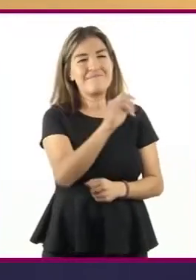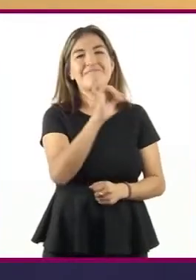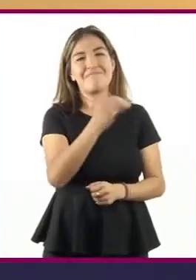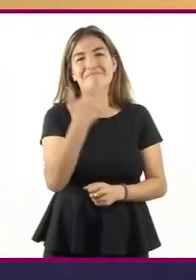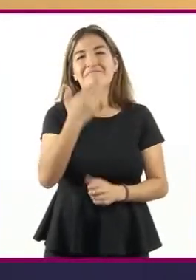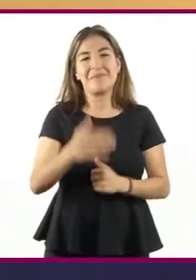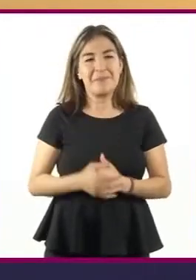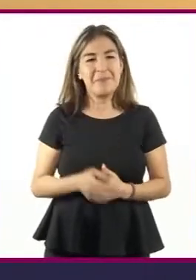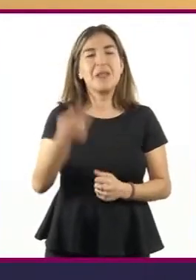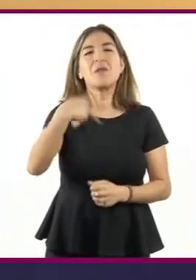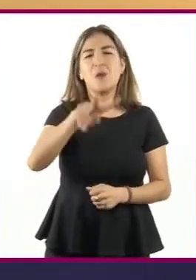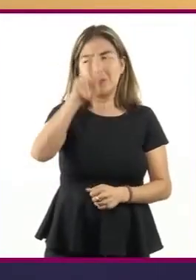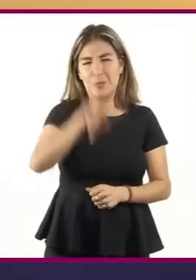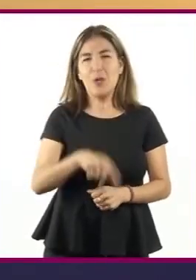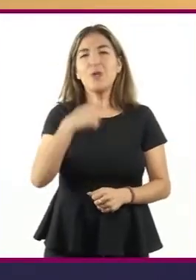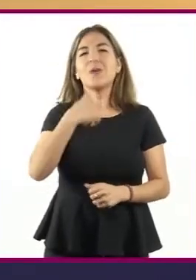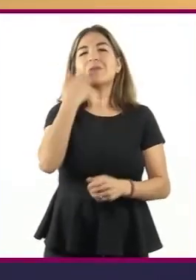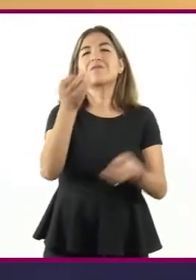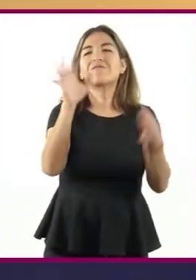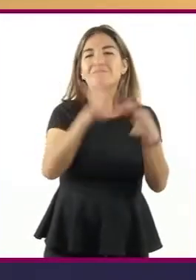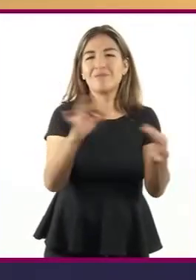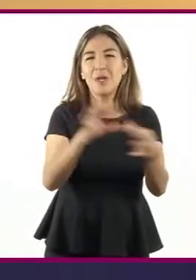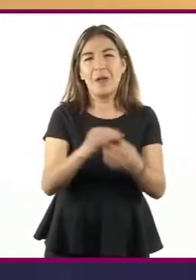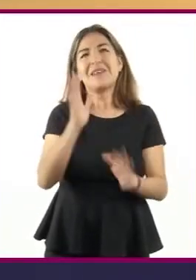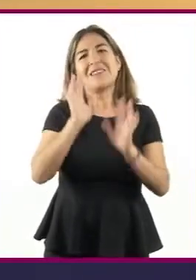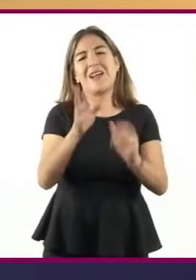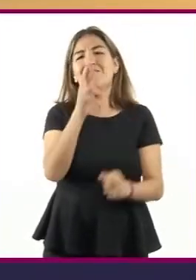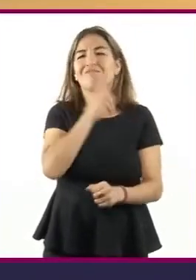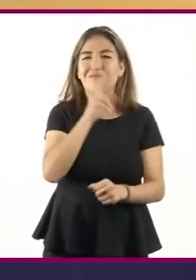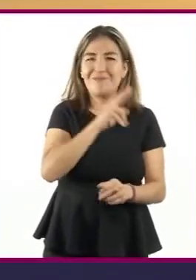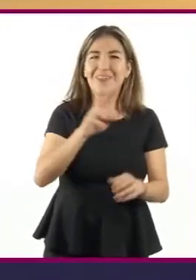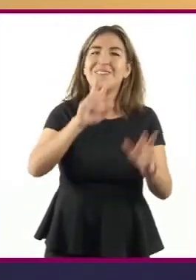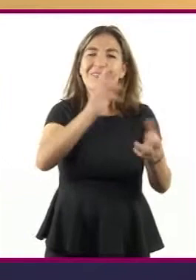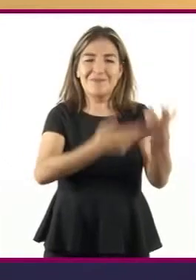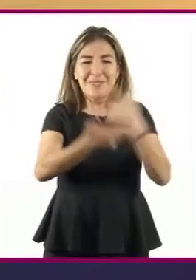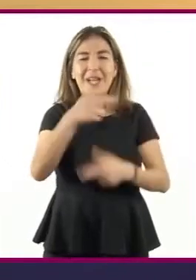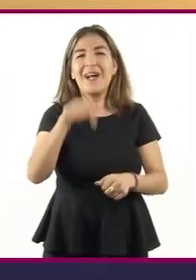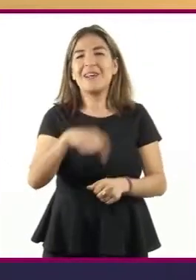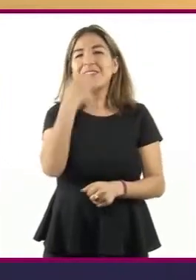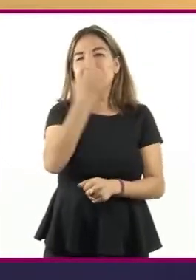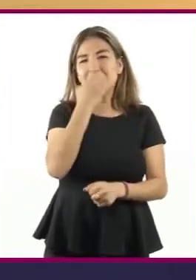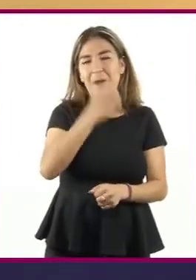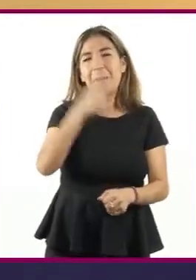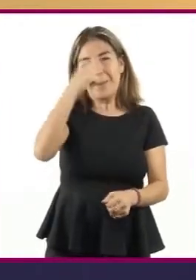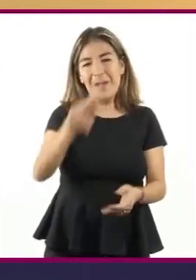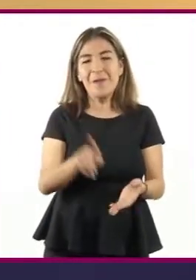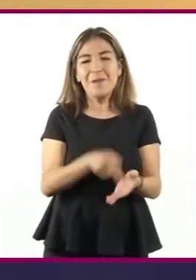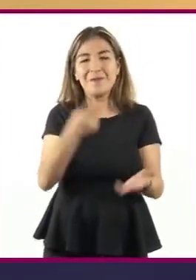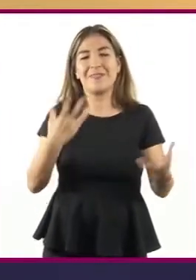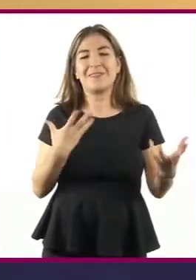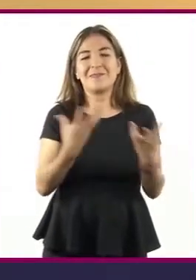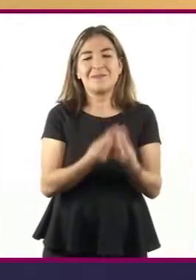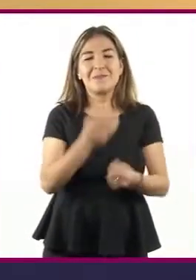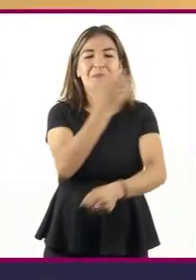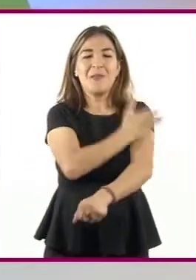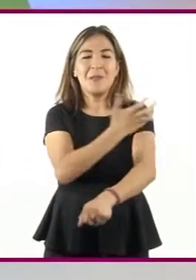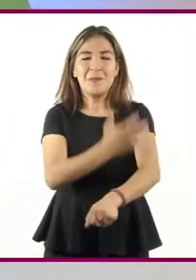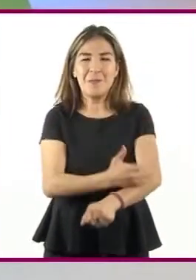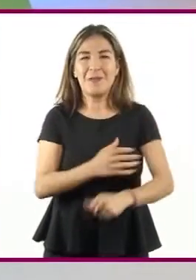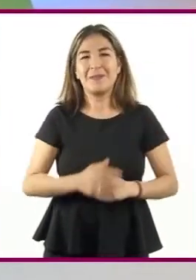correcto, pero la verdad yo quisiera que pronto regresáramos a los salones de clases para así poder estar de nuevo, con nuestros